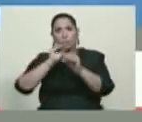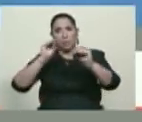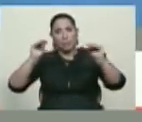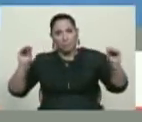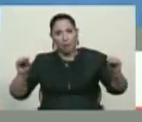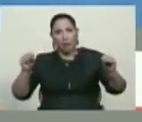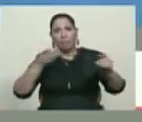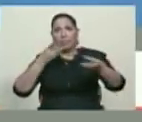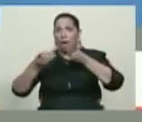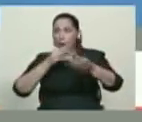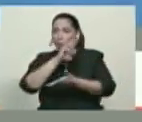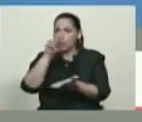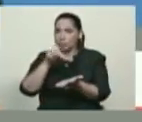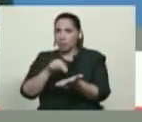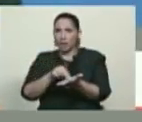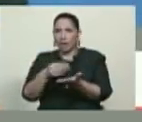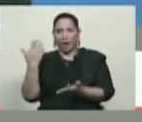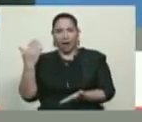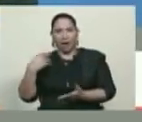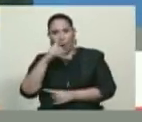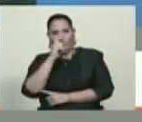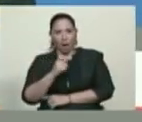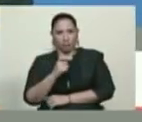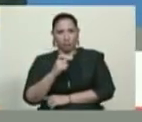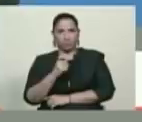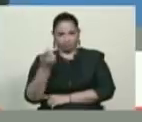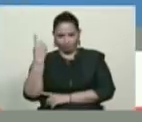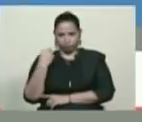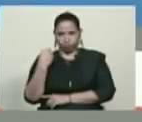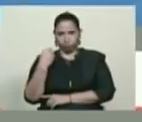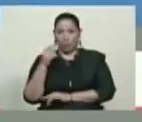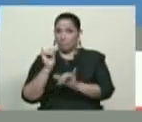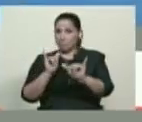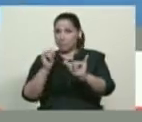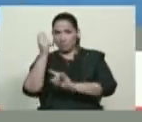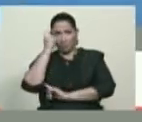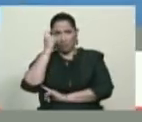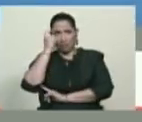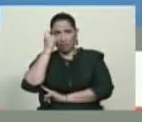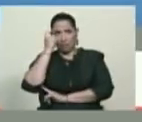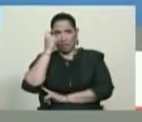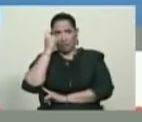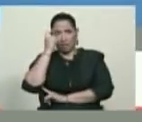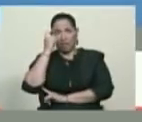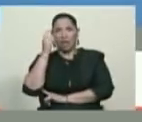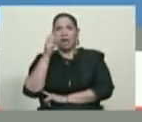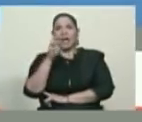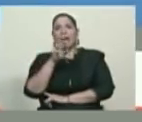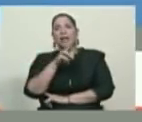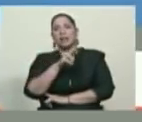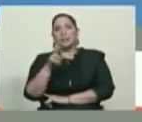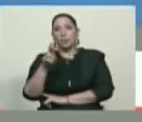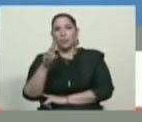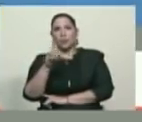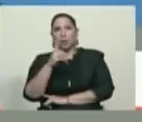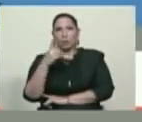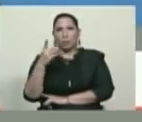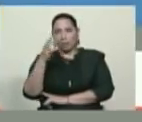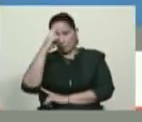Diálogo nacional. Hace un año, en estas fechas, estaban en República Dominicana reunidos y